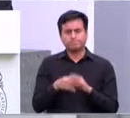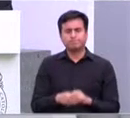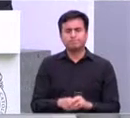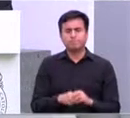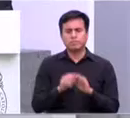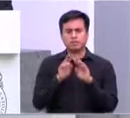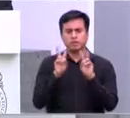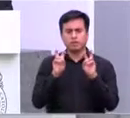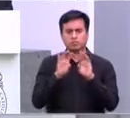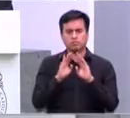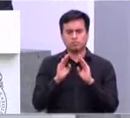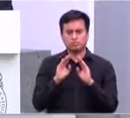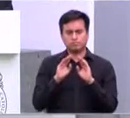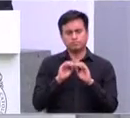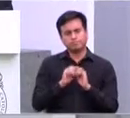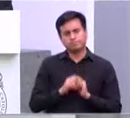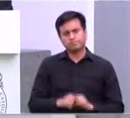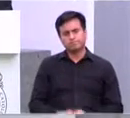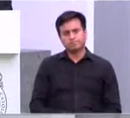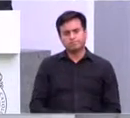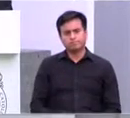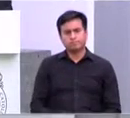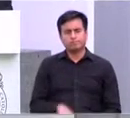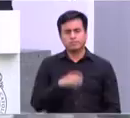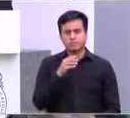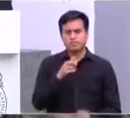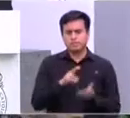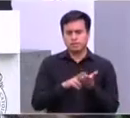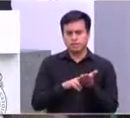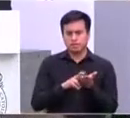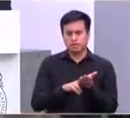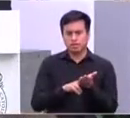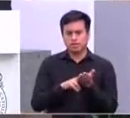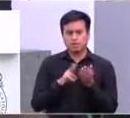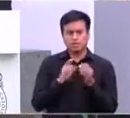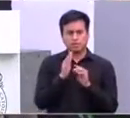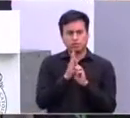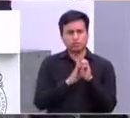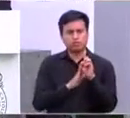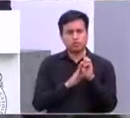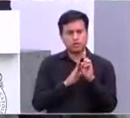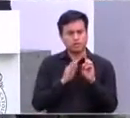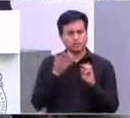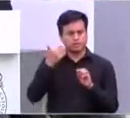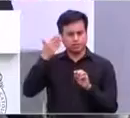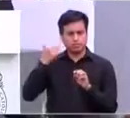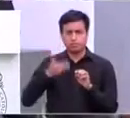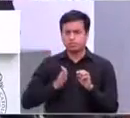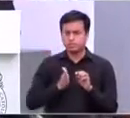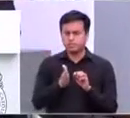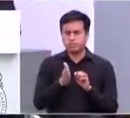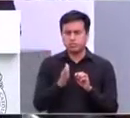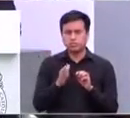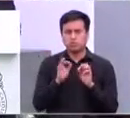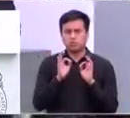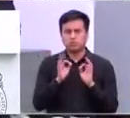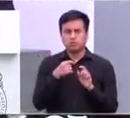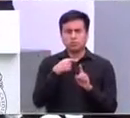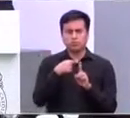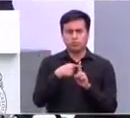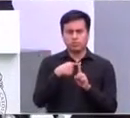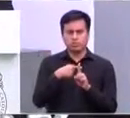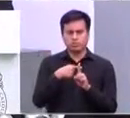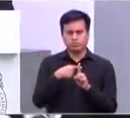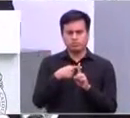abro comillas es verdad que el desarrollo ha sido y sigue siendo un factor positivo